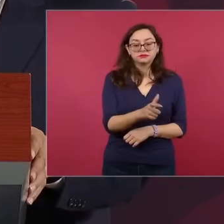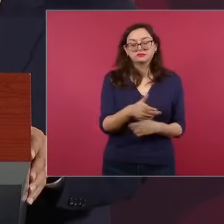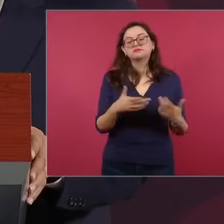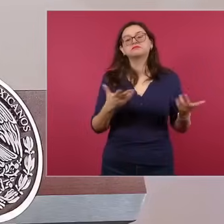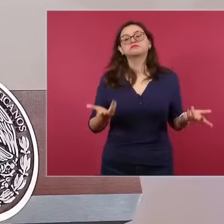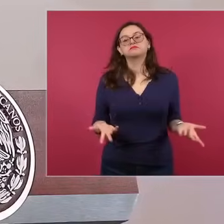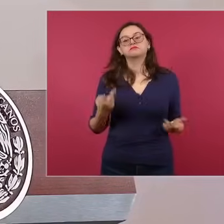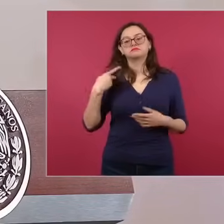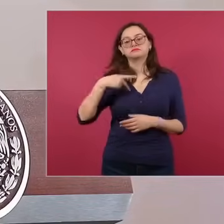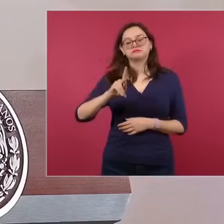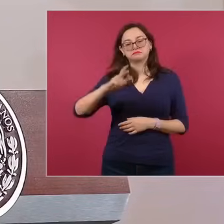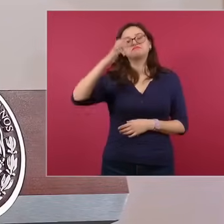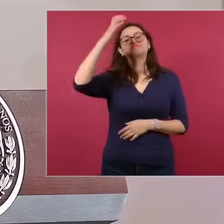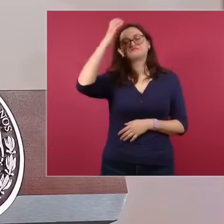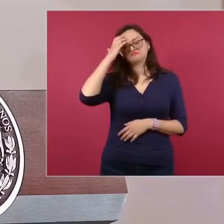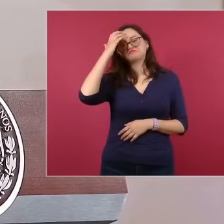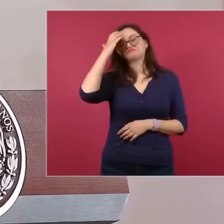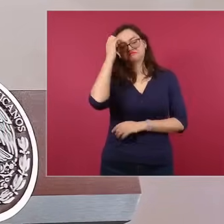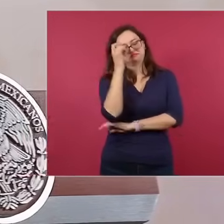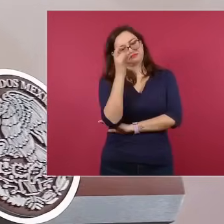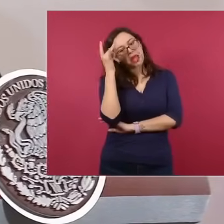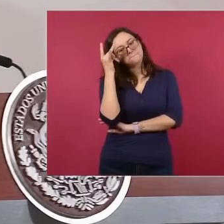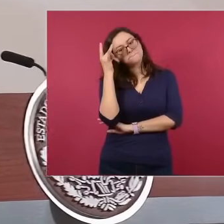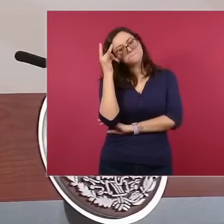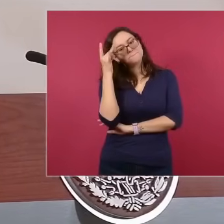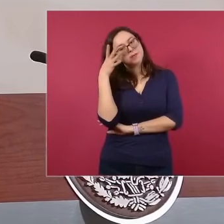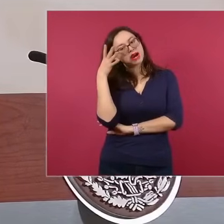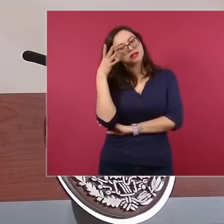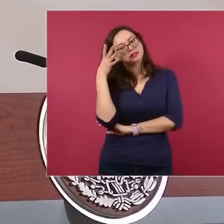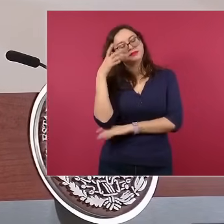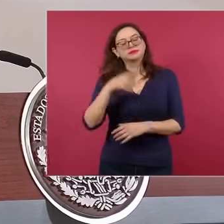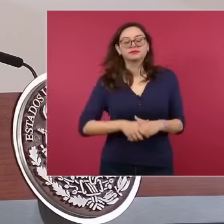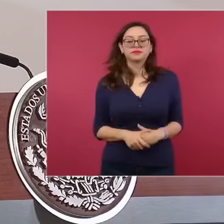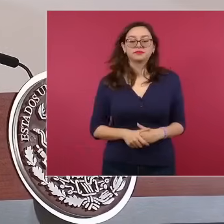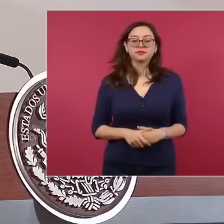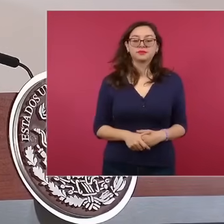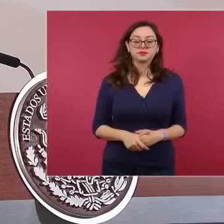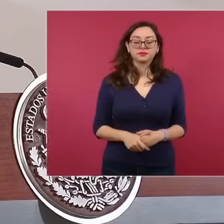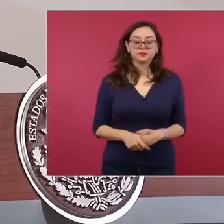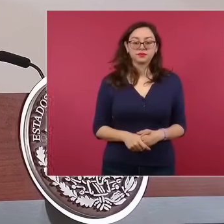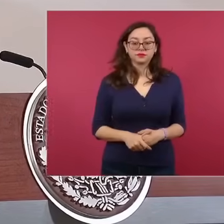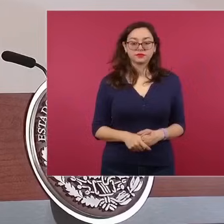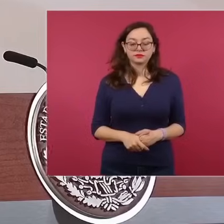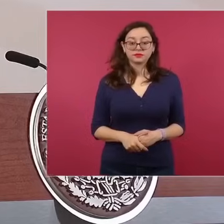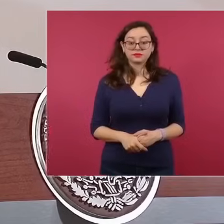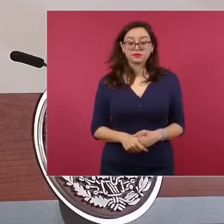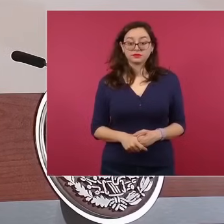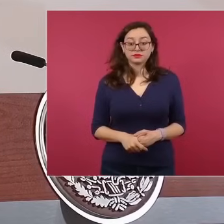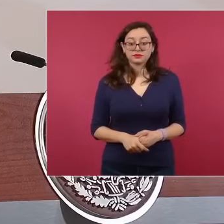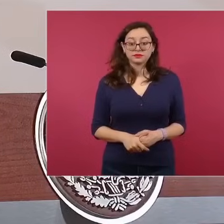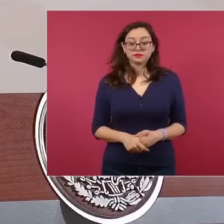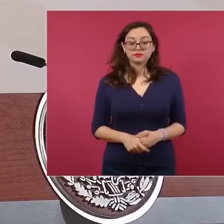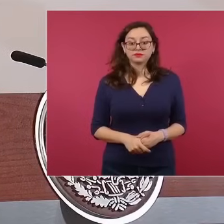y saben lo que más, y me dicen que le molesta más de